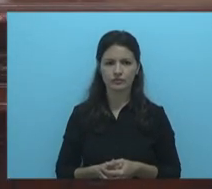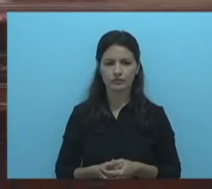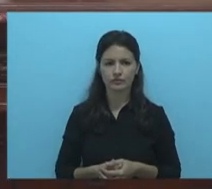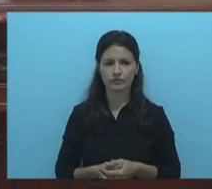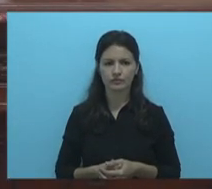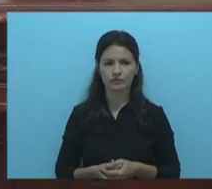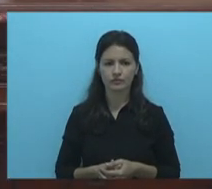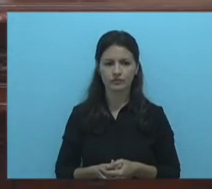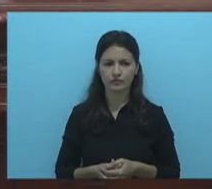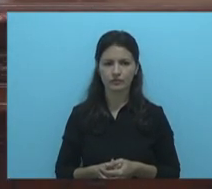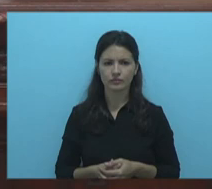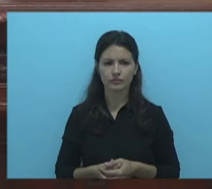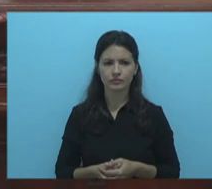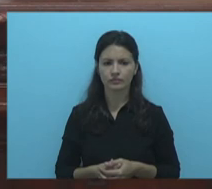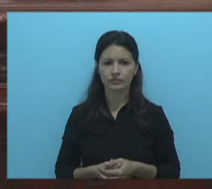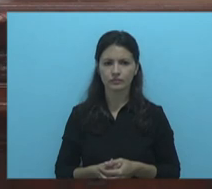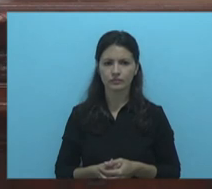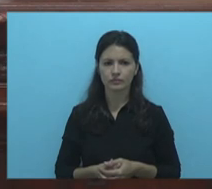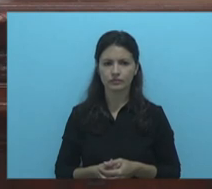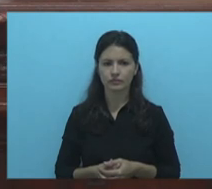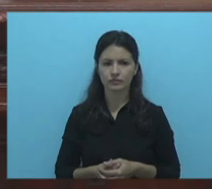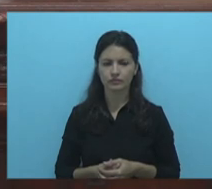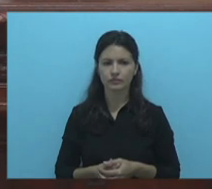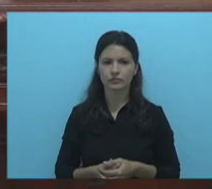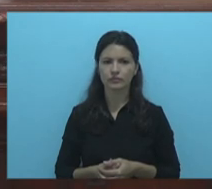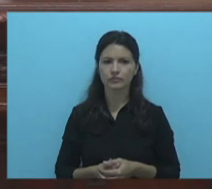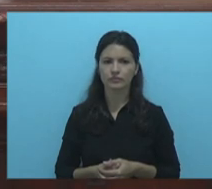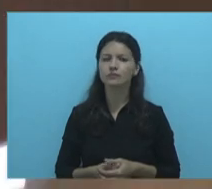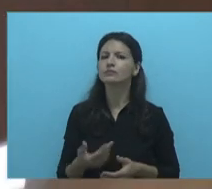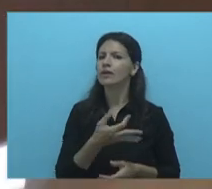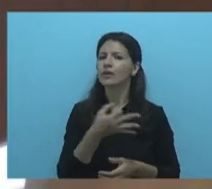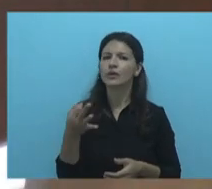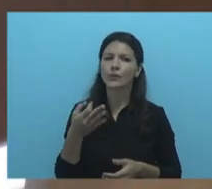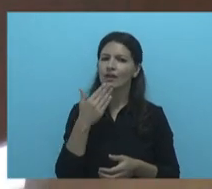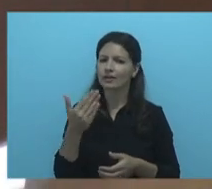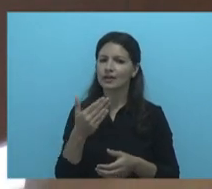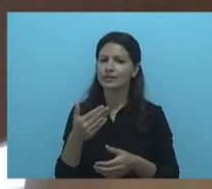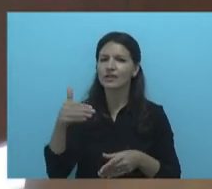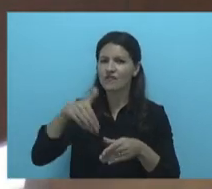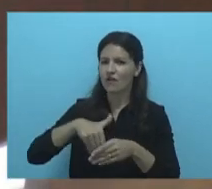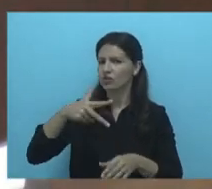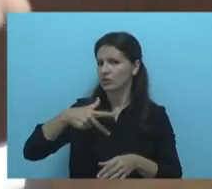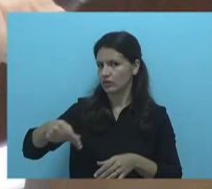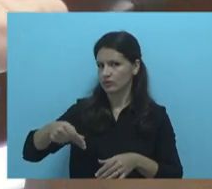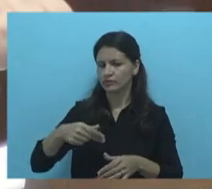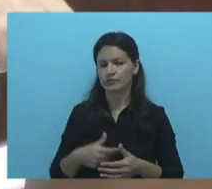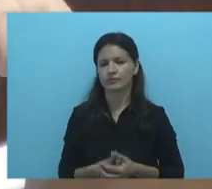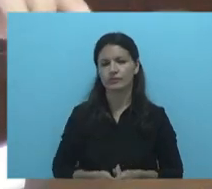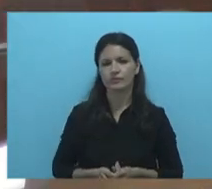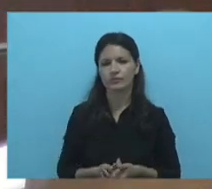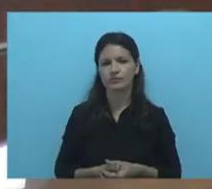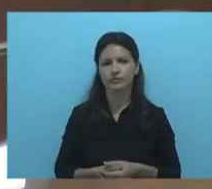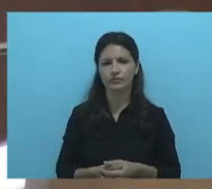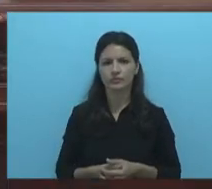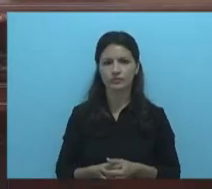Diputado Sebastián Yurierac tiene la palabra. Gracias, presidente. Para el mismo sentido, dejar asentado mi voto negativo. Gracias,